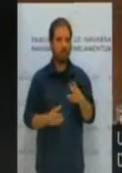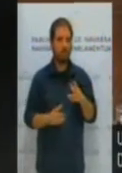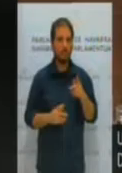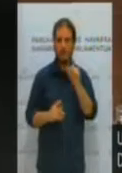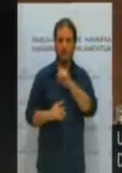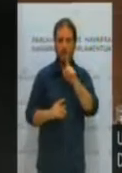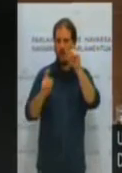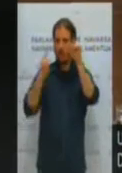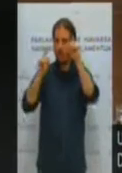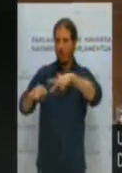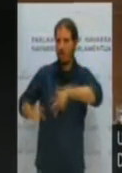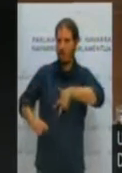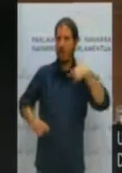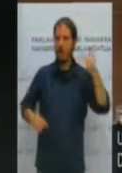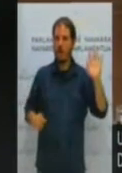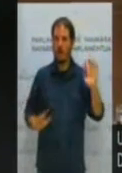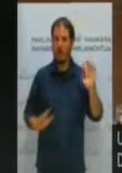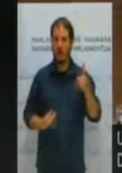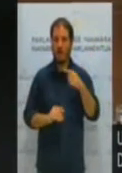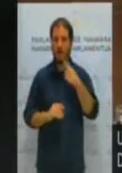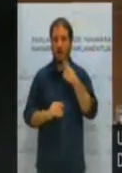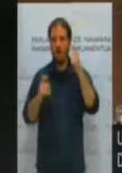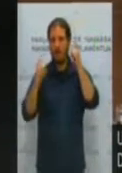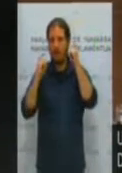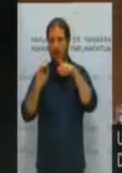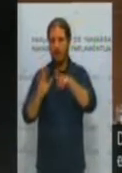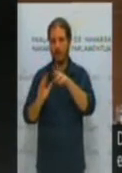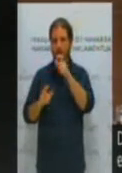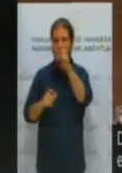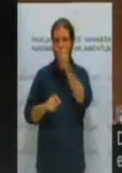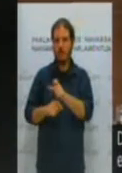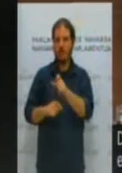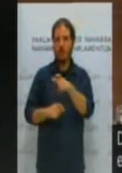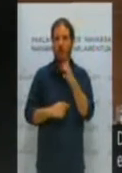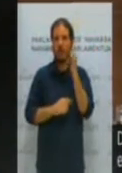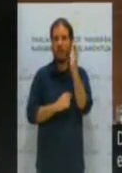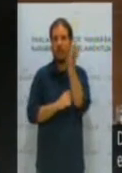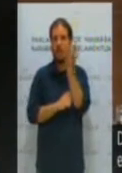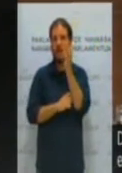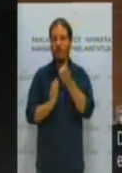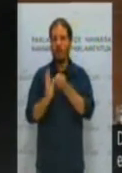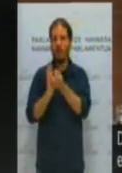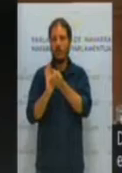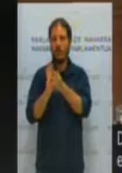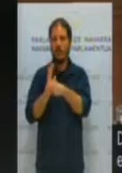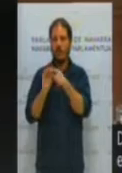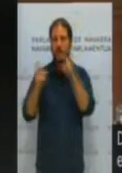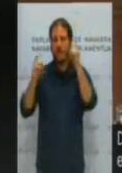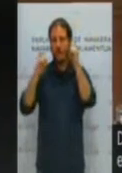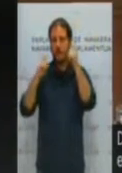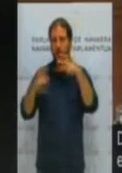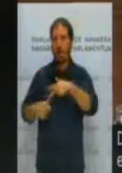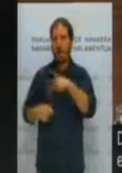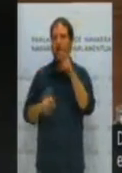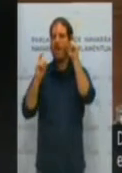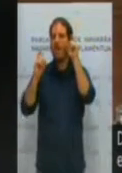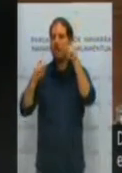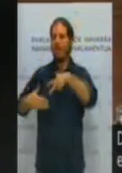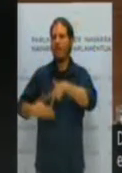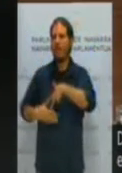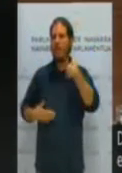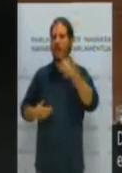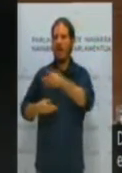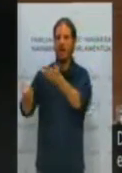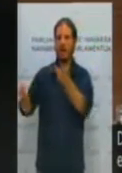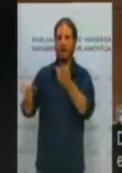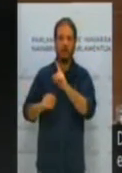en general, como ha pretendido diluir el portavoz de Geroabay. No, el Departamento de Educación lo dice con número y en letra el